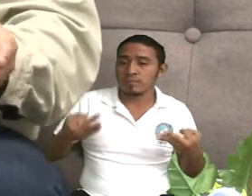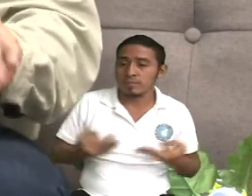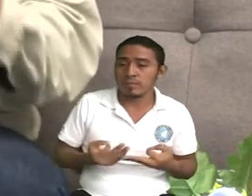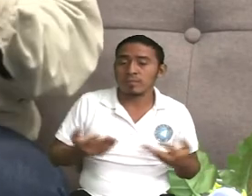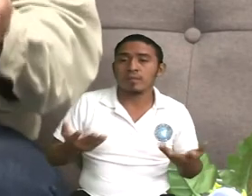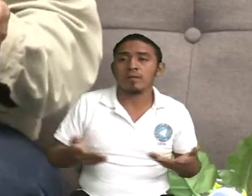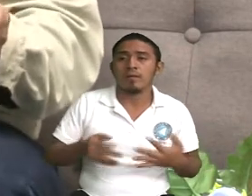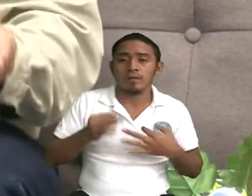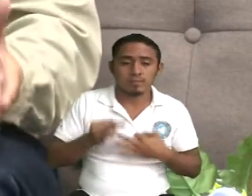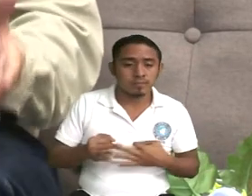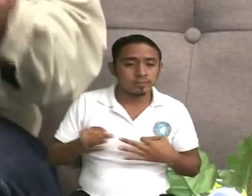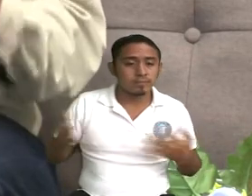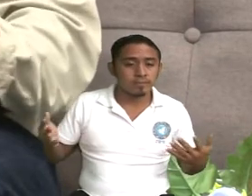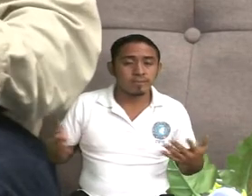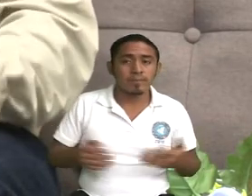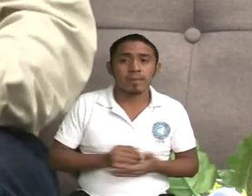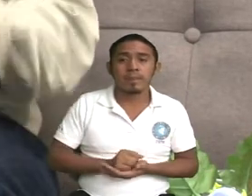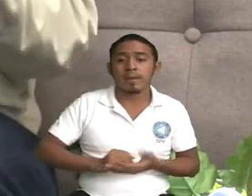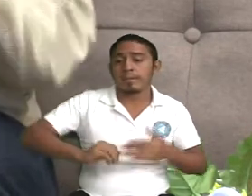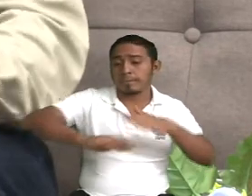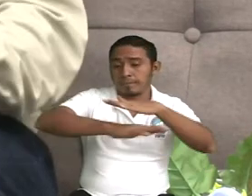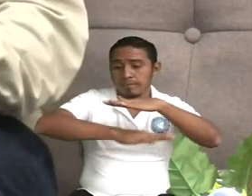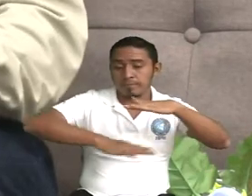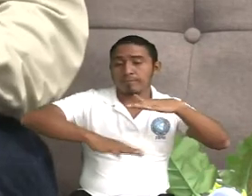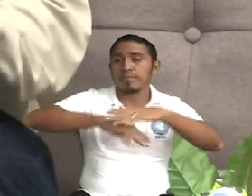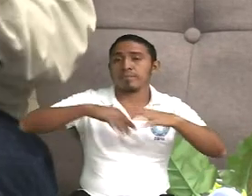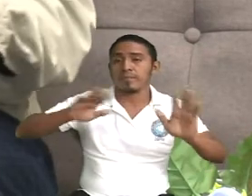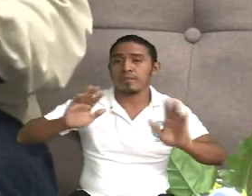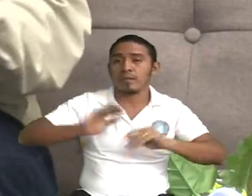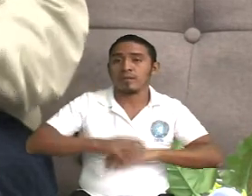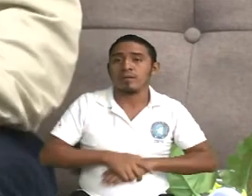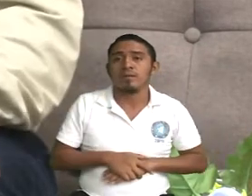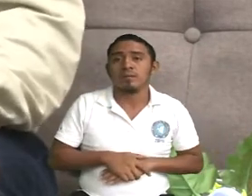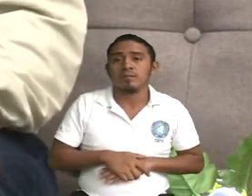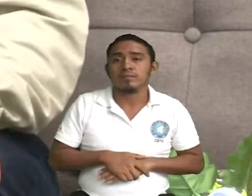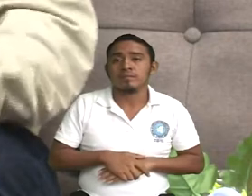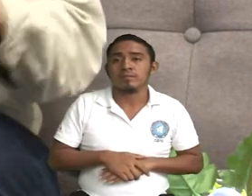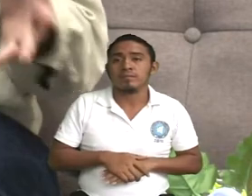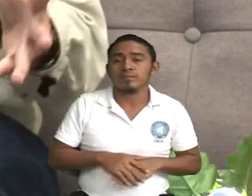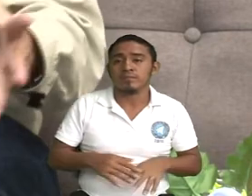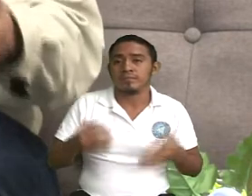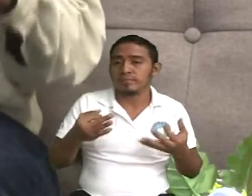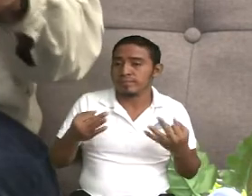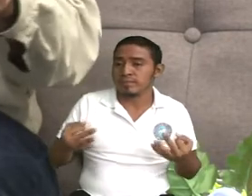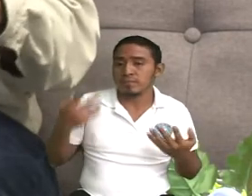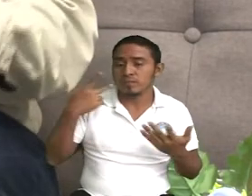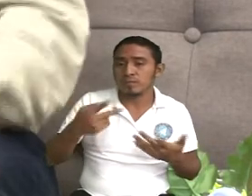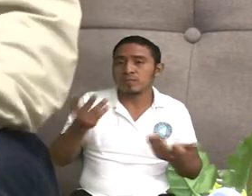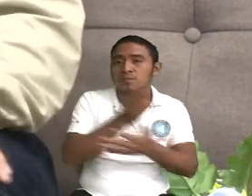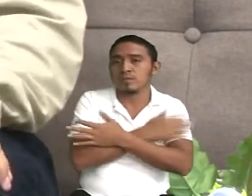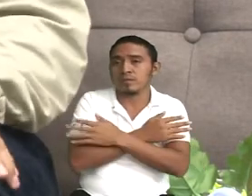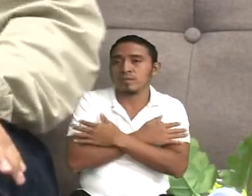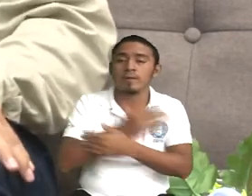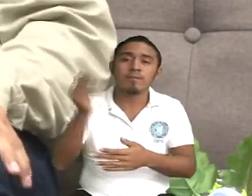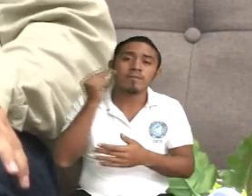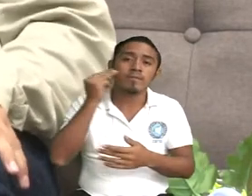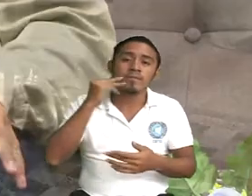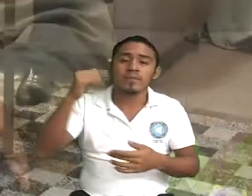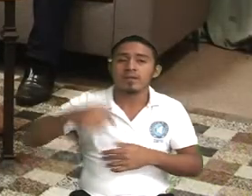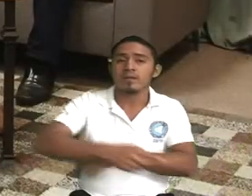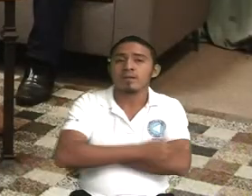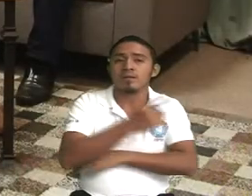madres son la base de la base. Entonces, un reconocimiento y un saludo a las madres en sus